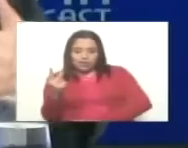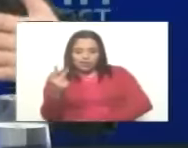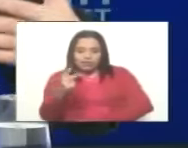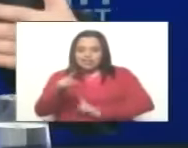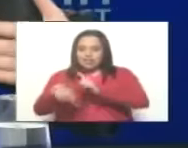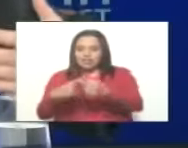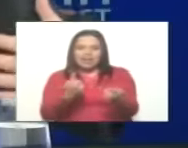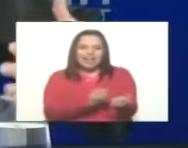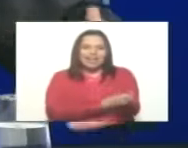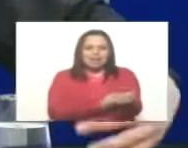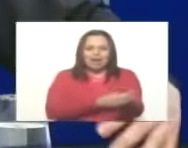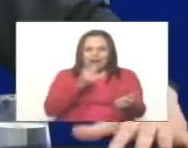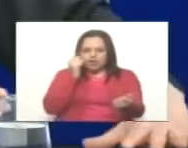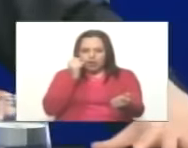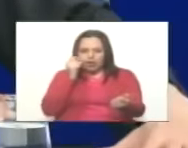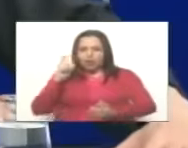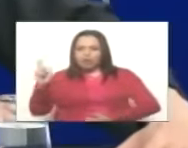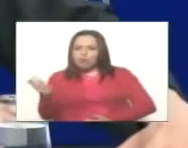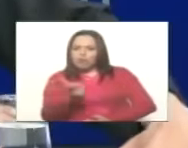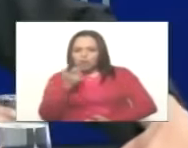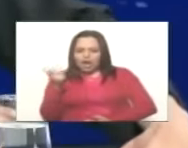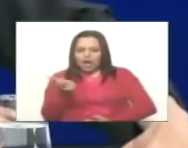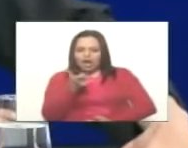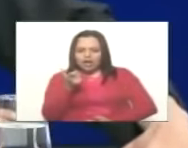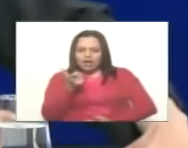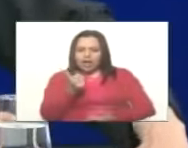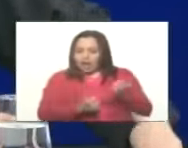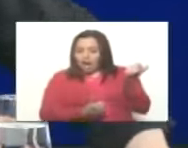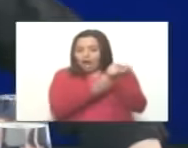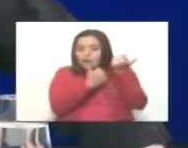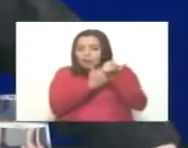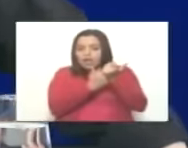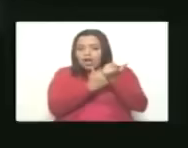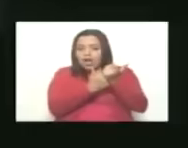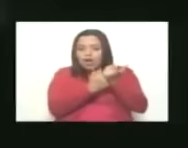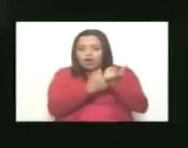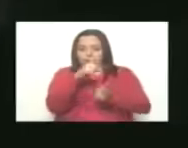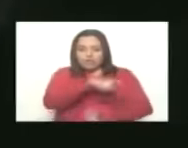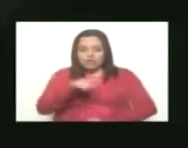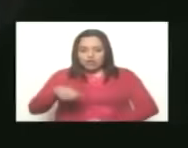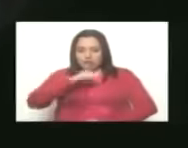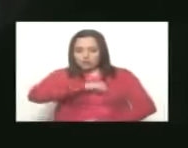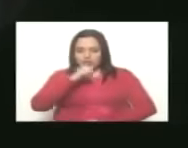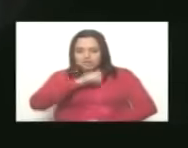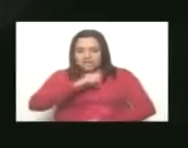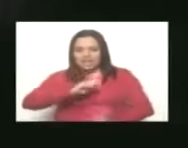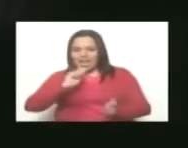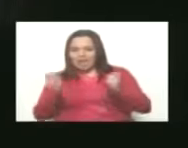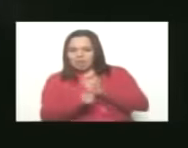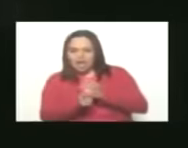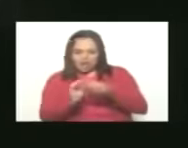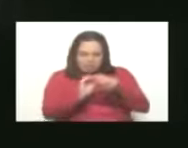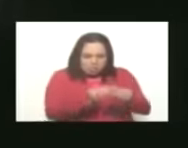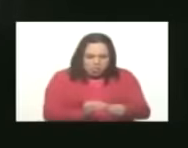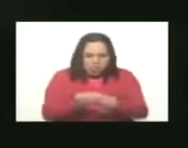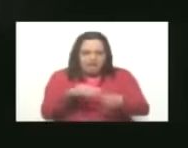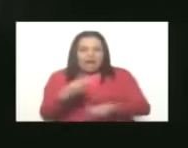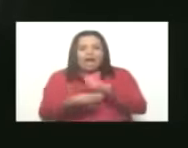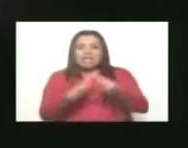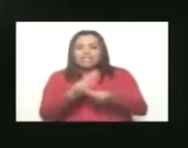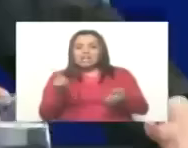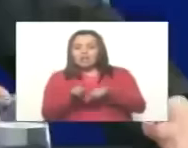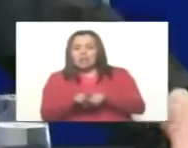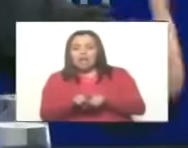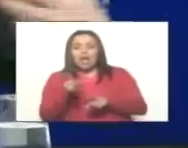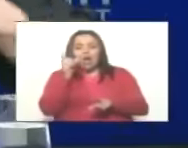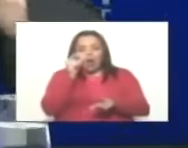luego busca, apoyado por unos funcionarios policiales, cambiar la escena del crimen, simular un hecho punible de que